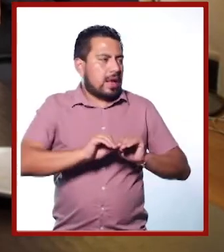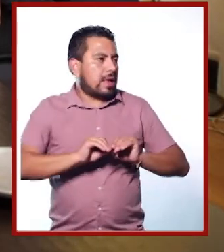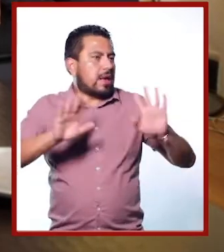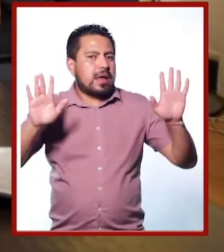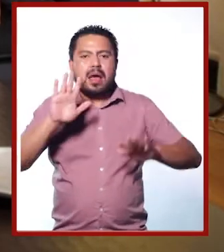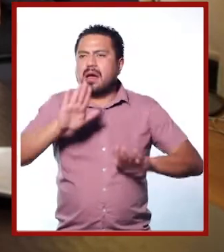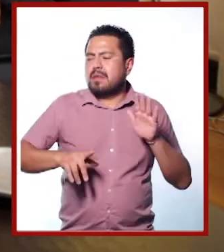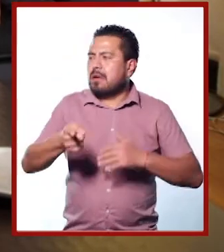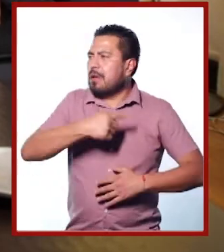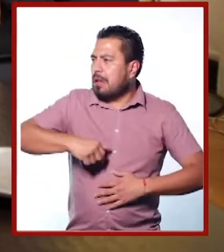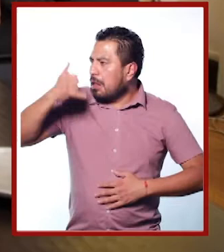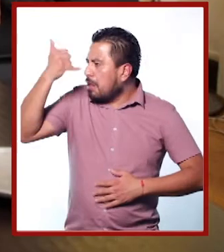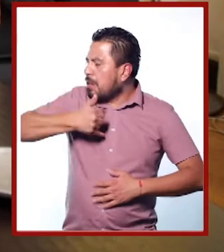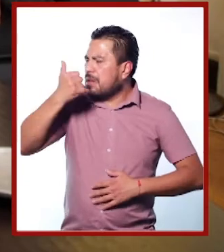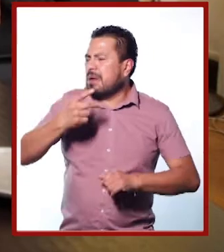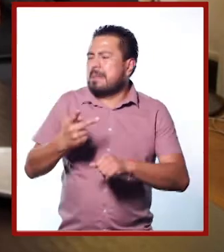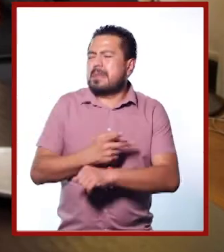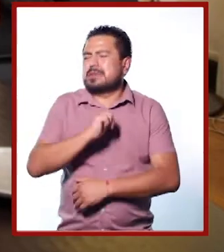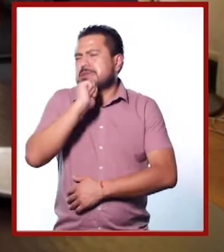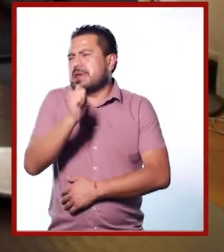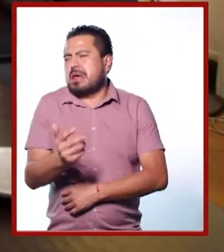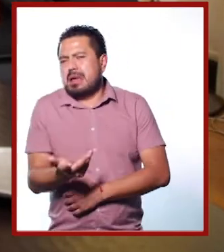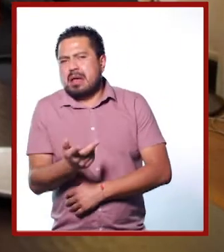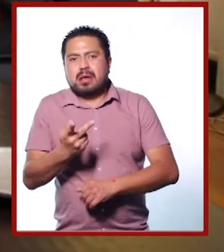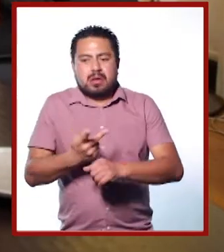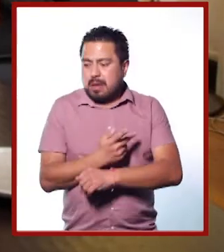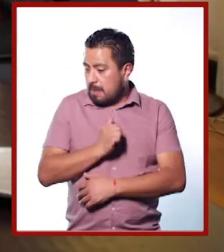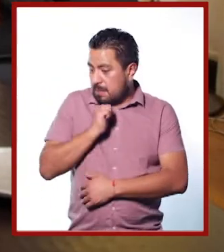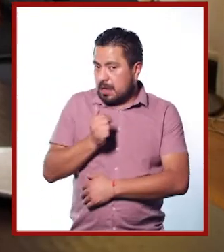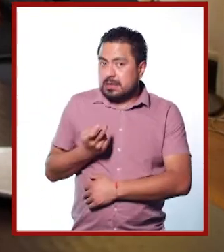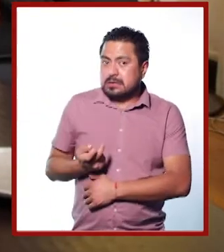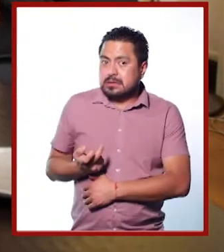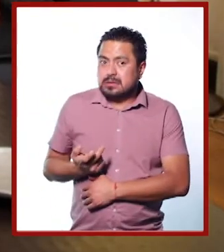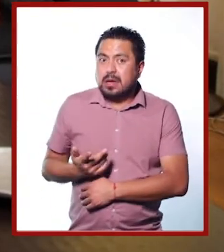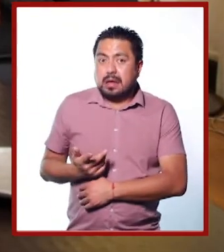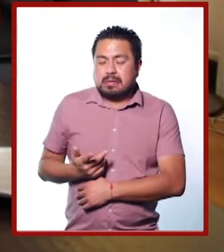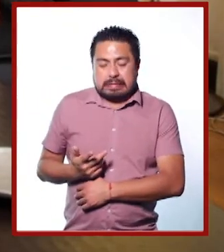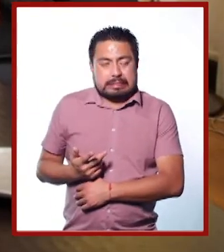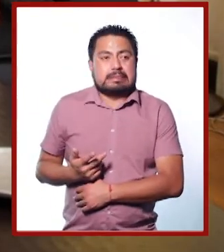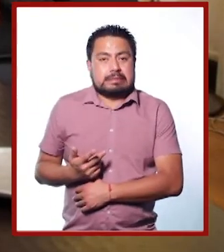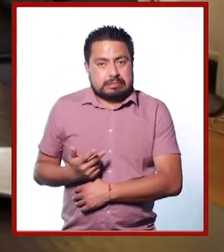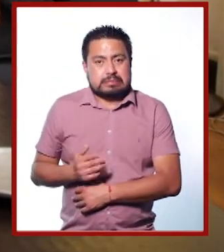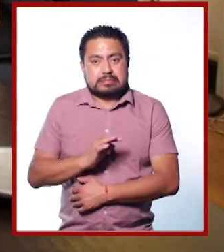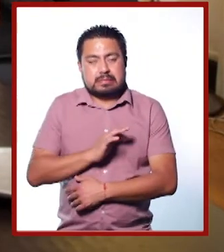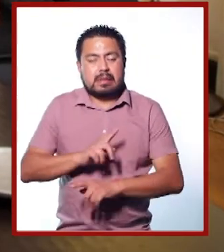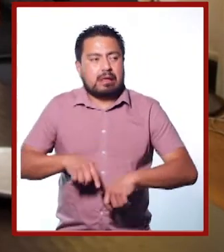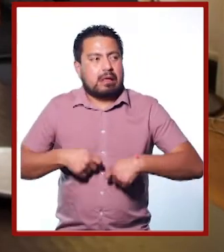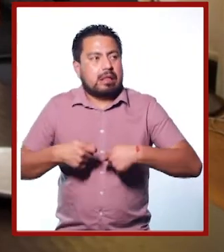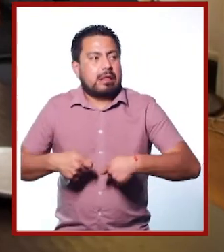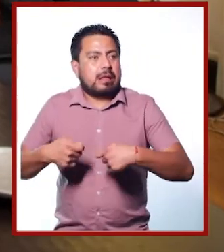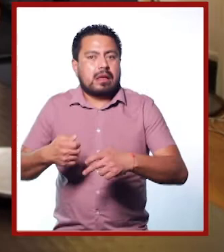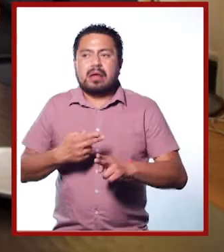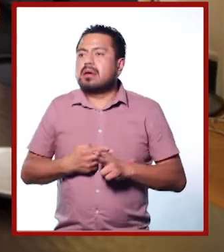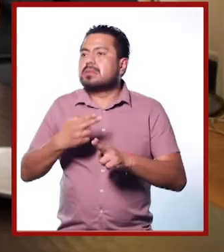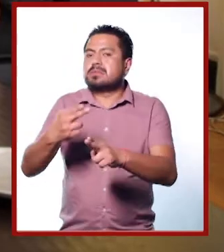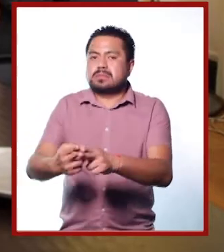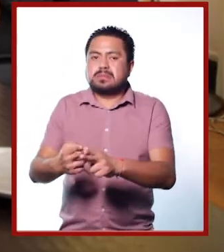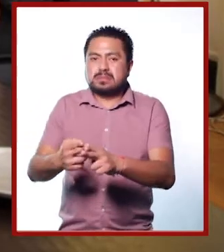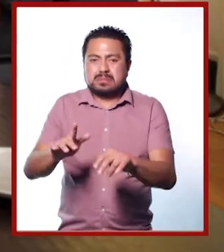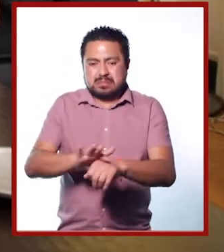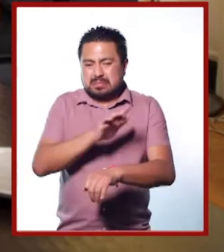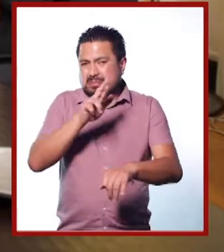porque a veces uno pues pasa desapercibido y dice, no pasa nada. Pero el no pasa nada es una cascada que repercute